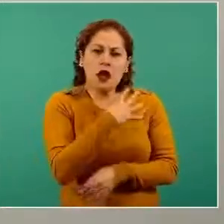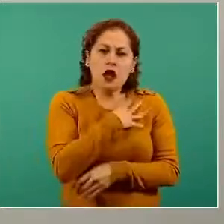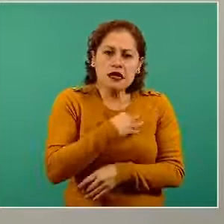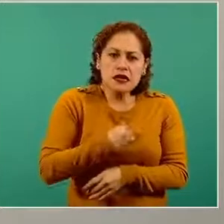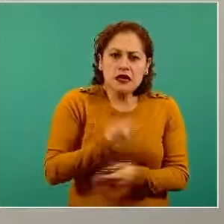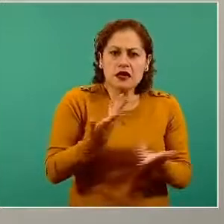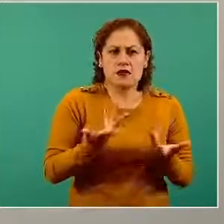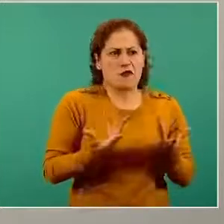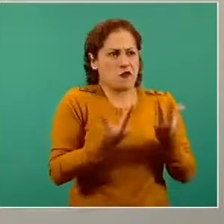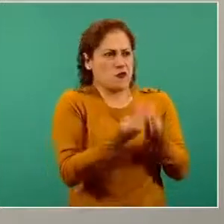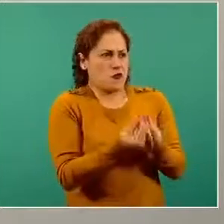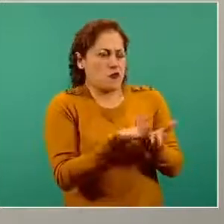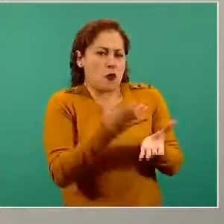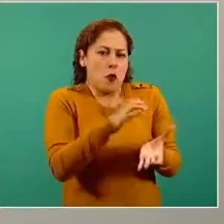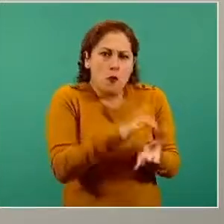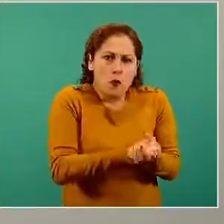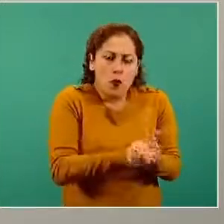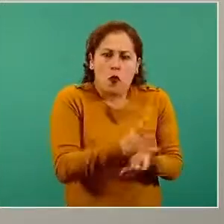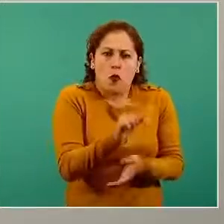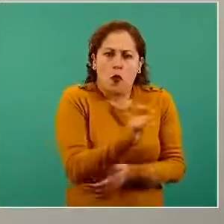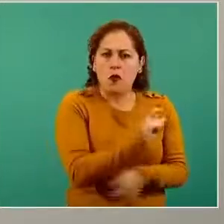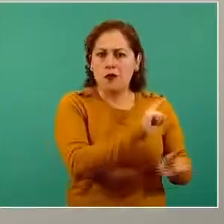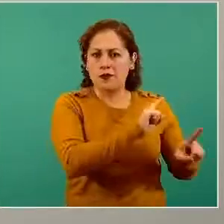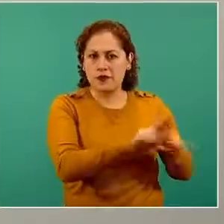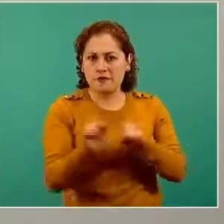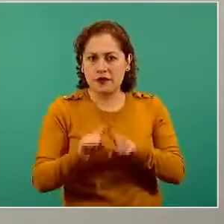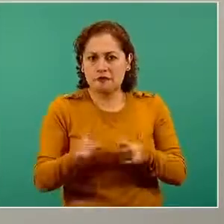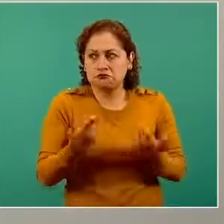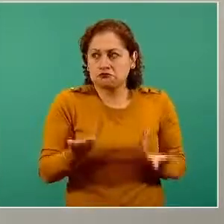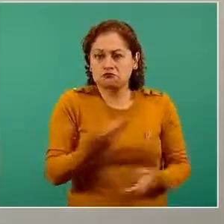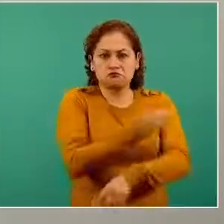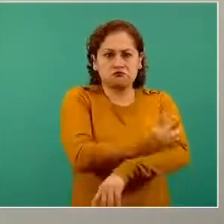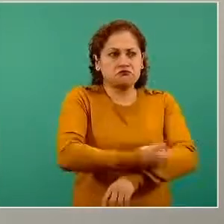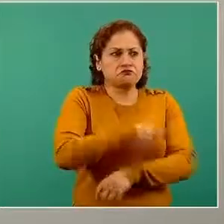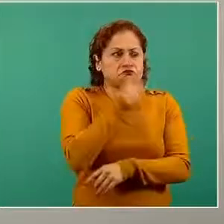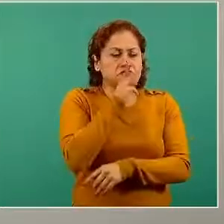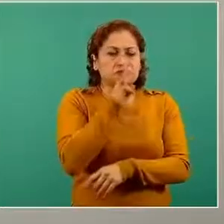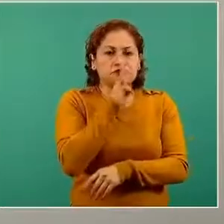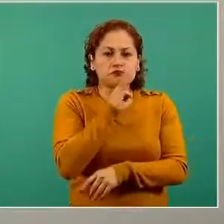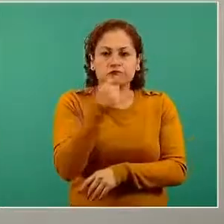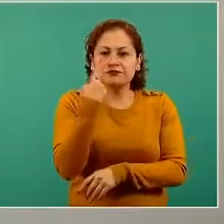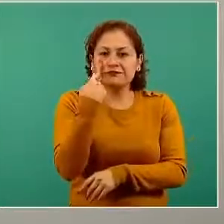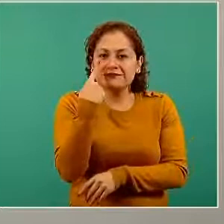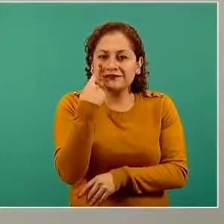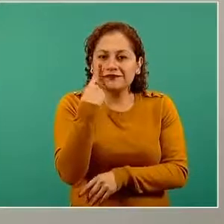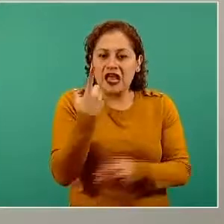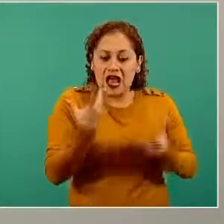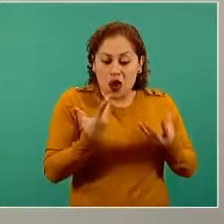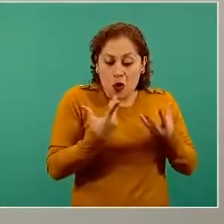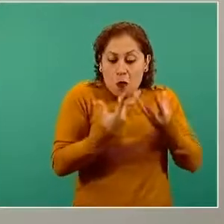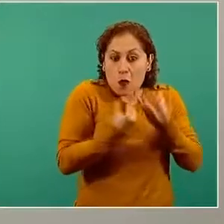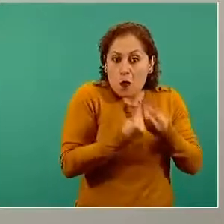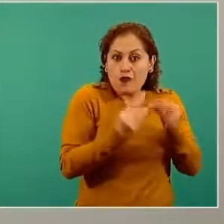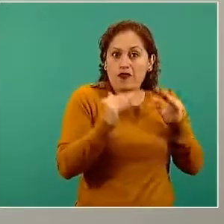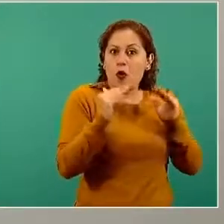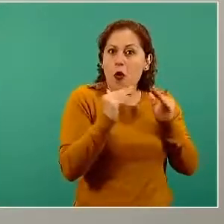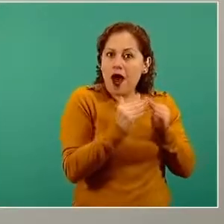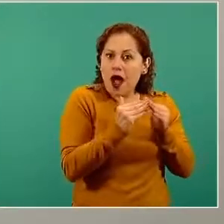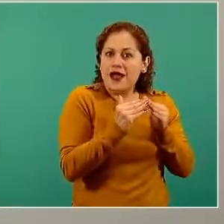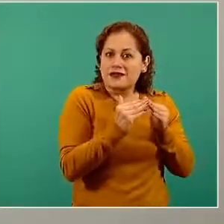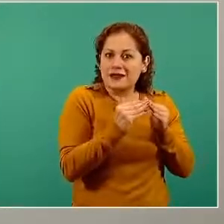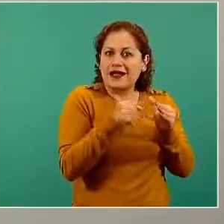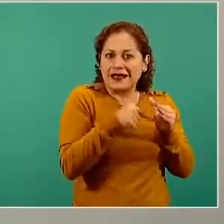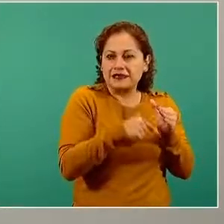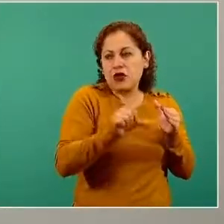mi pareja, con mis padres, con mis tíos, es decir, el núcleo familiar de los que estamos viviendo bajo un mismo